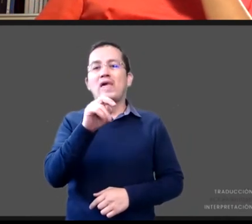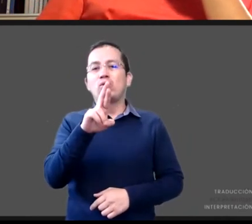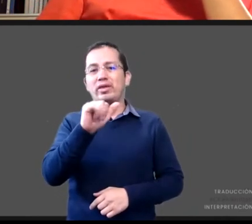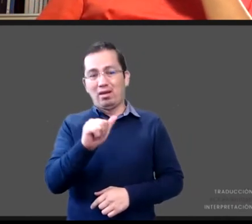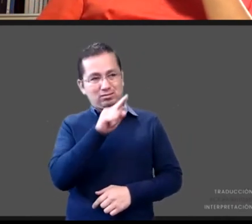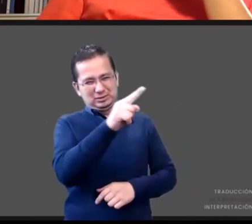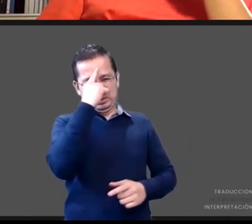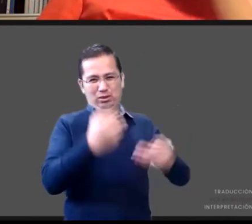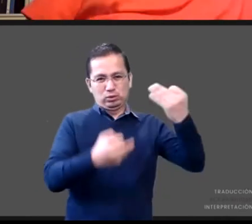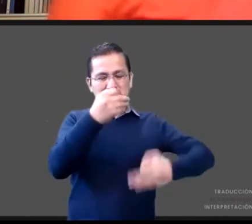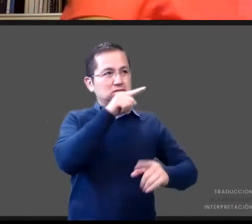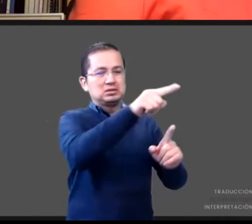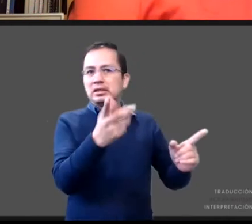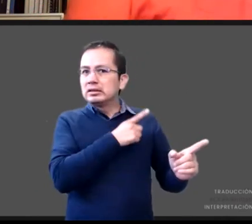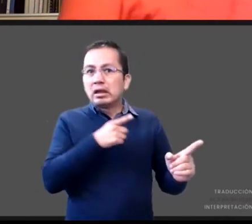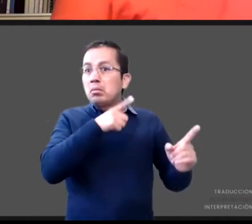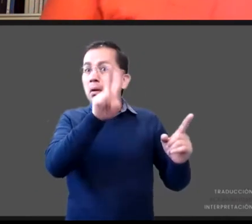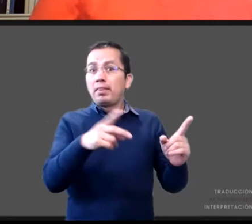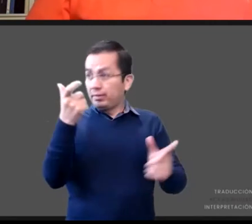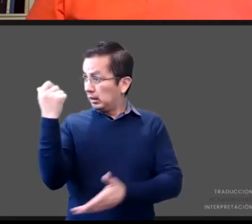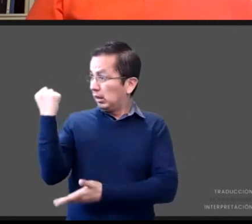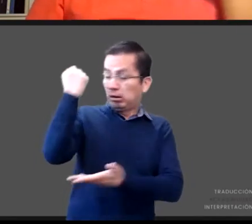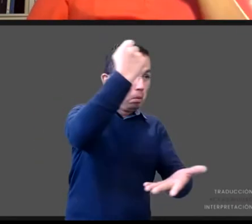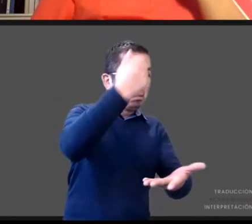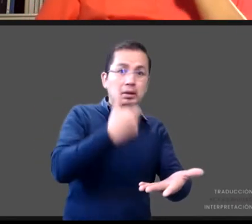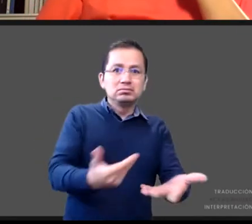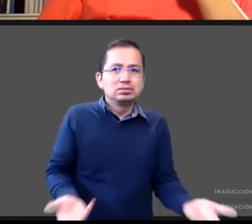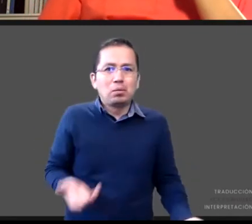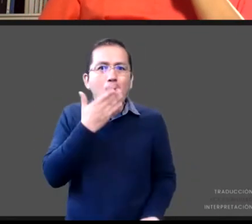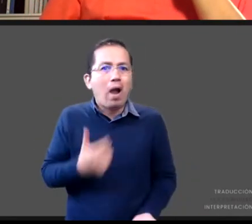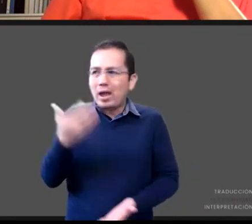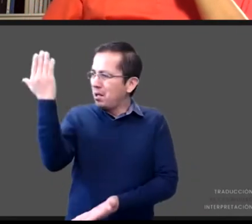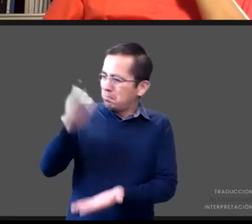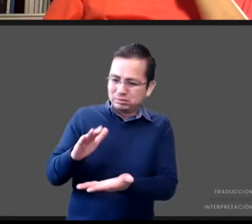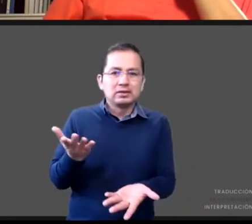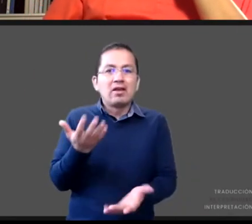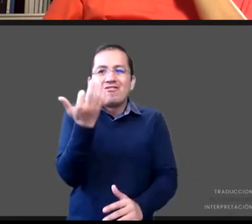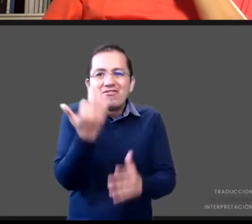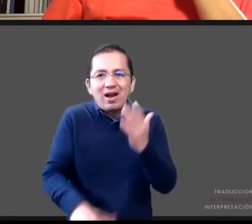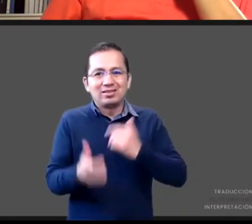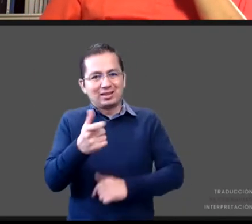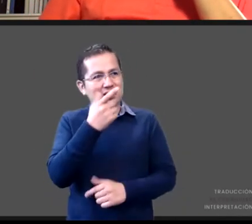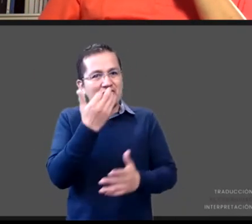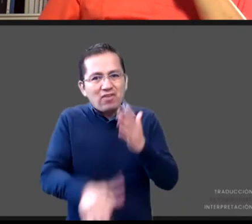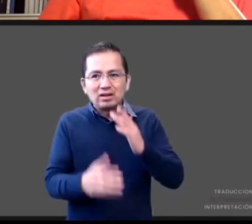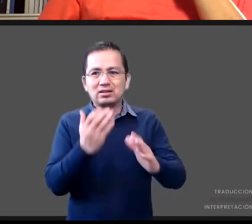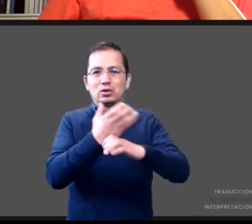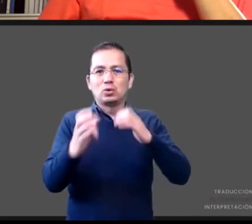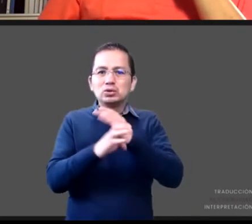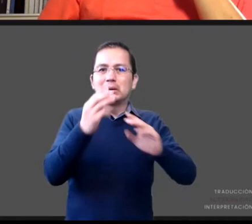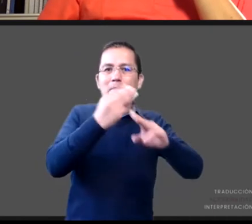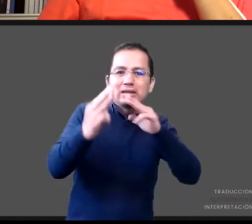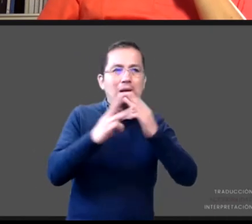de restitución de derechos no tienen recursos para operar, ¿no? Las procuradurías no tienen recursos para responder. ¿Cómo vamos a proteger a las